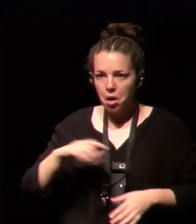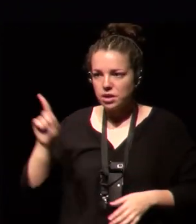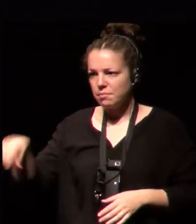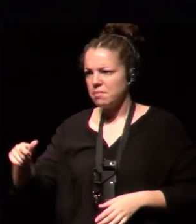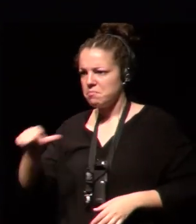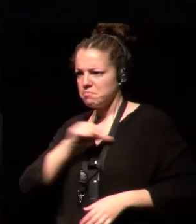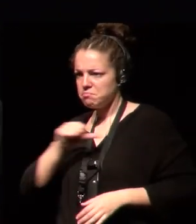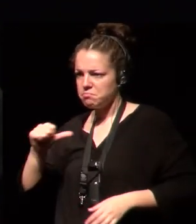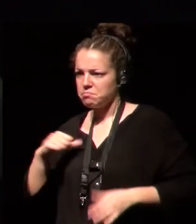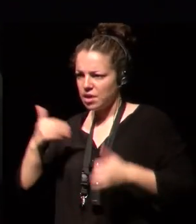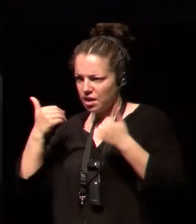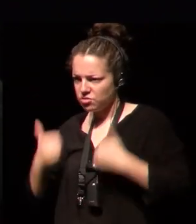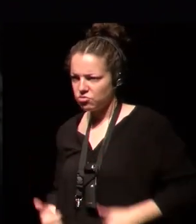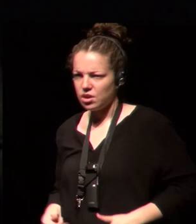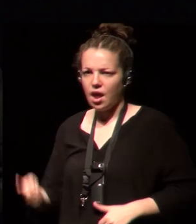español.